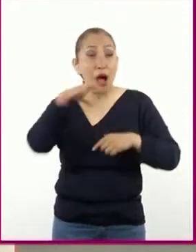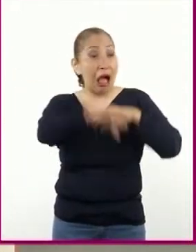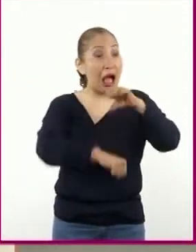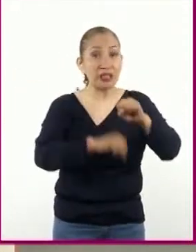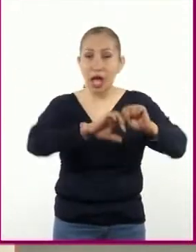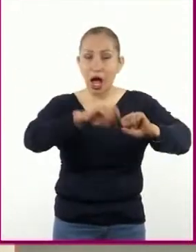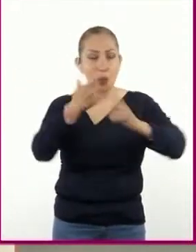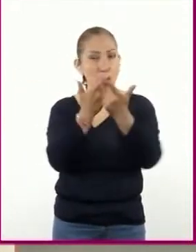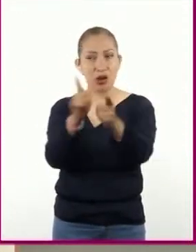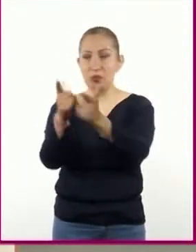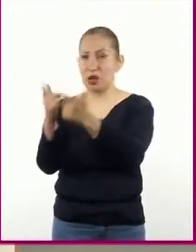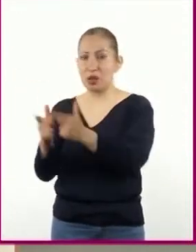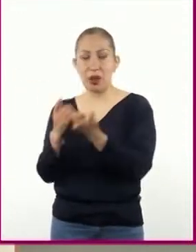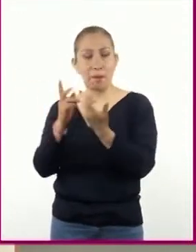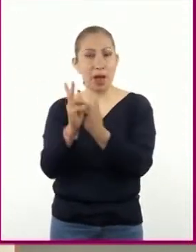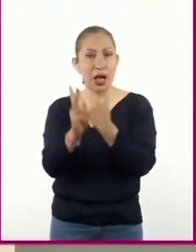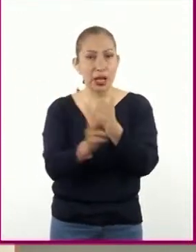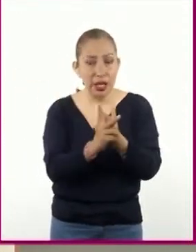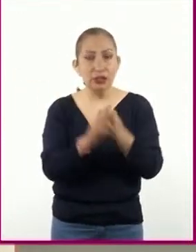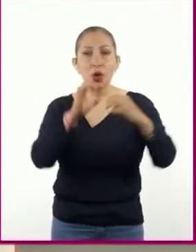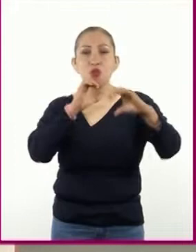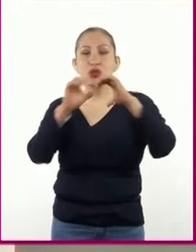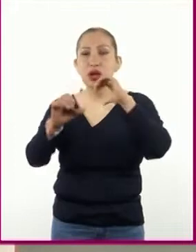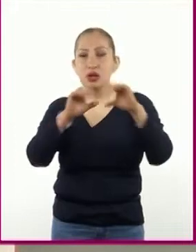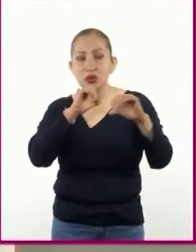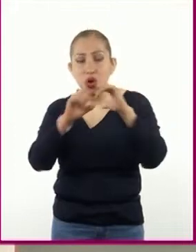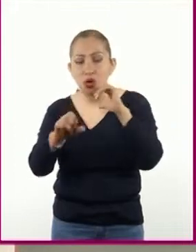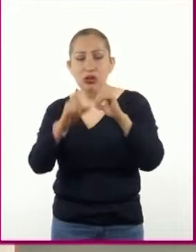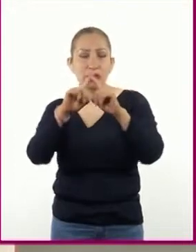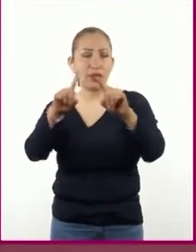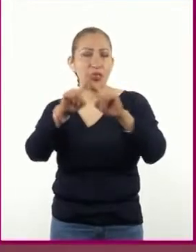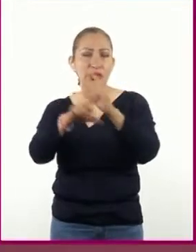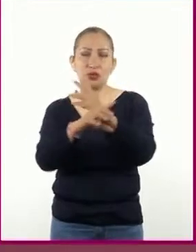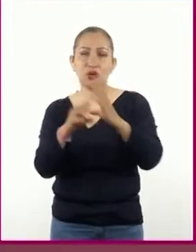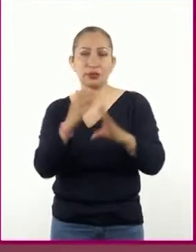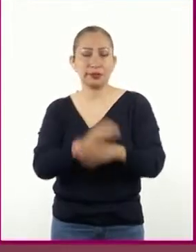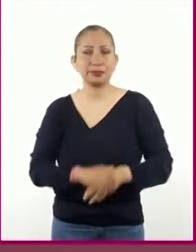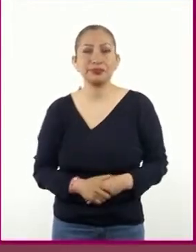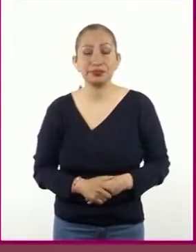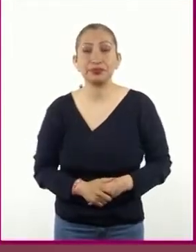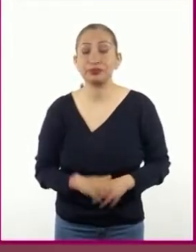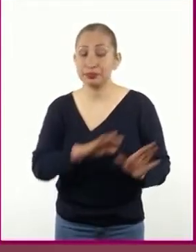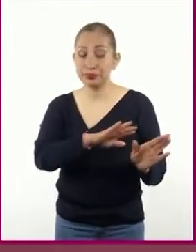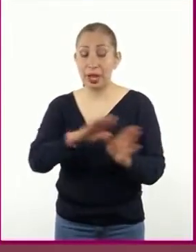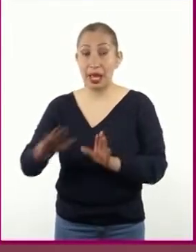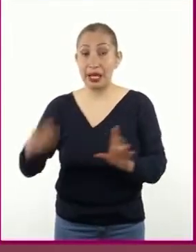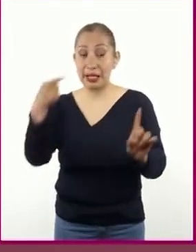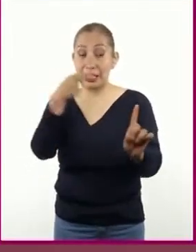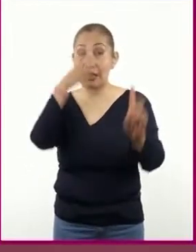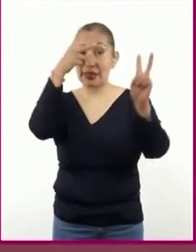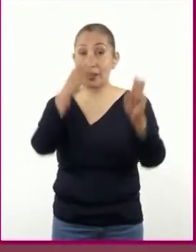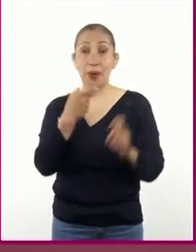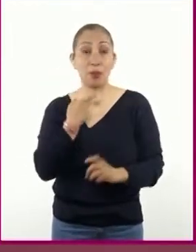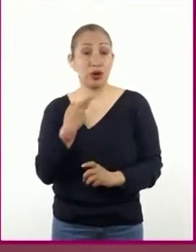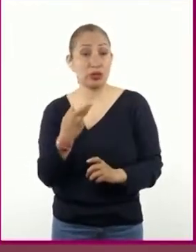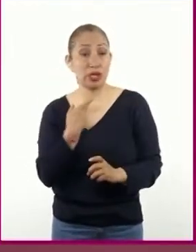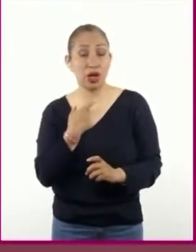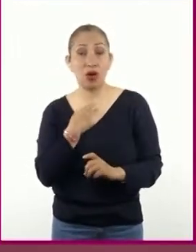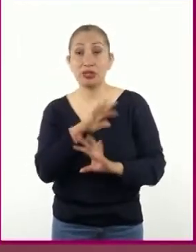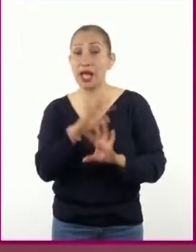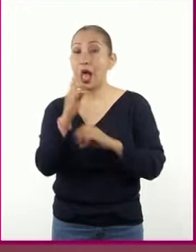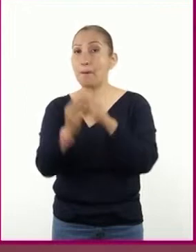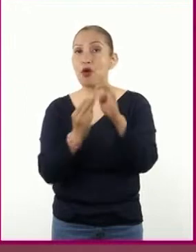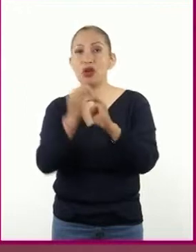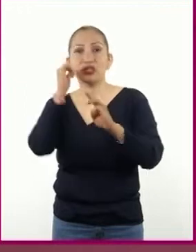avance de las tecnologías y la comunicación, entre otras situaciones. En el aspecto político, el mundo ha dejado de vivir